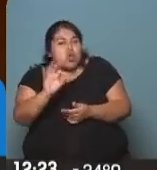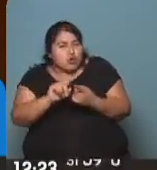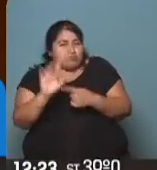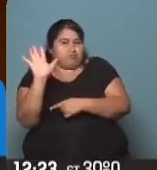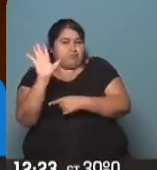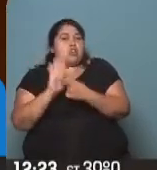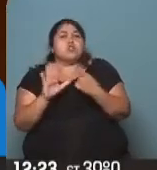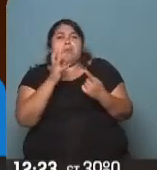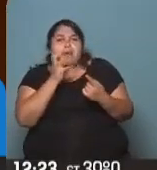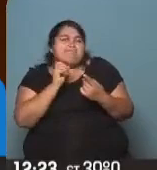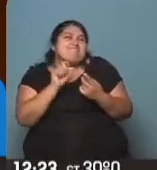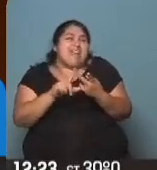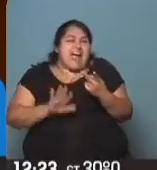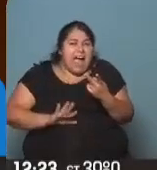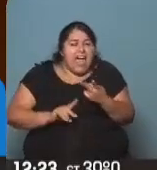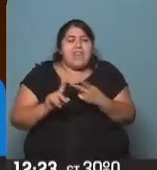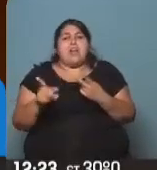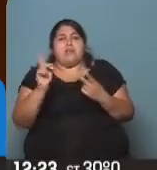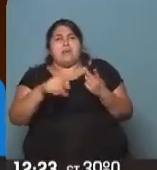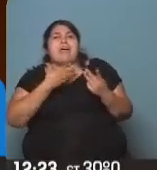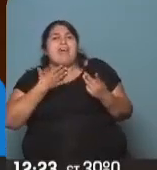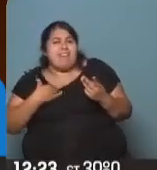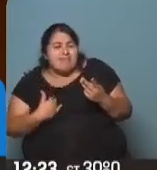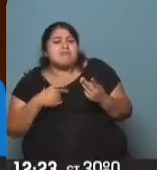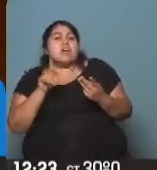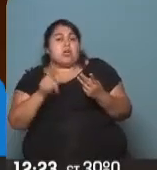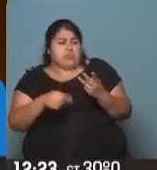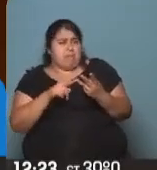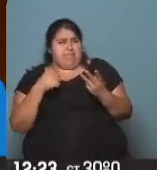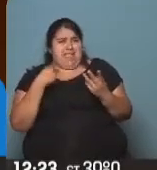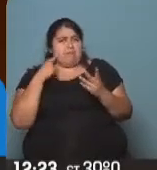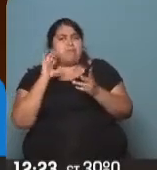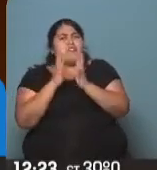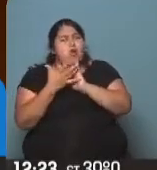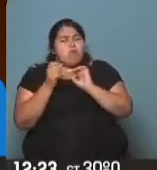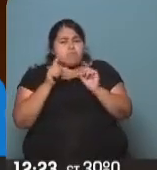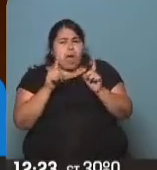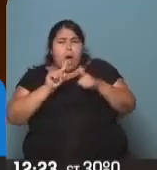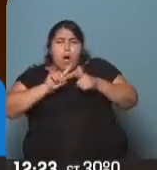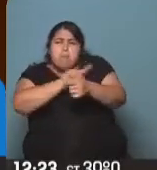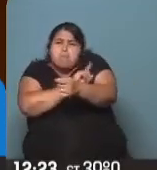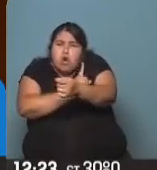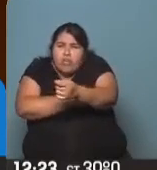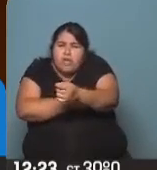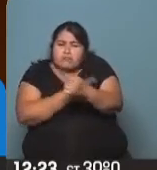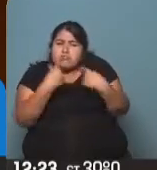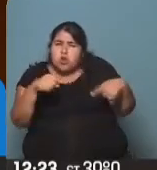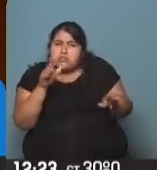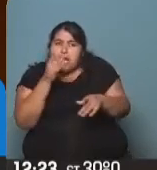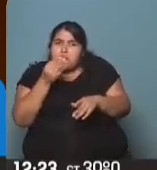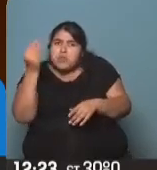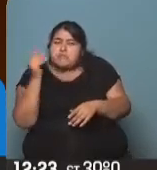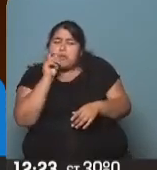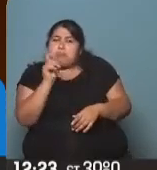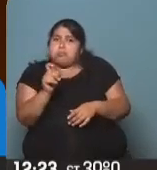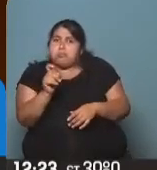deseo sexual, tienen que ver sobre el placer y tienen que ver sobre una estructura de poder que se ha hecho que abusaba